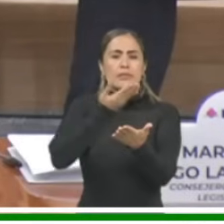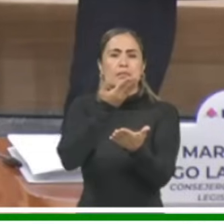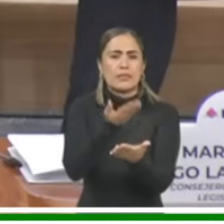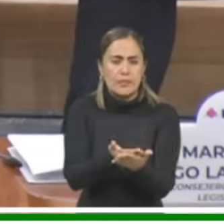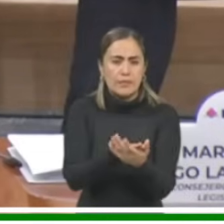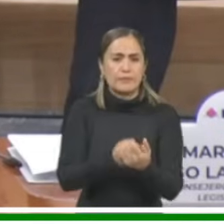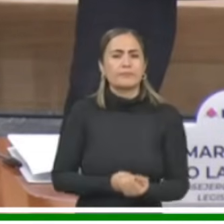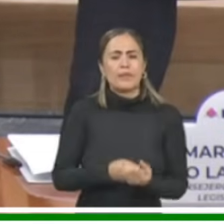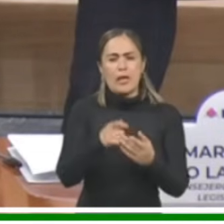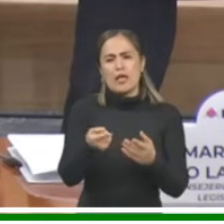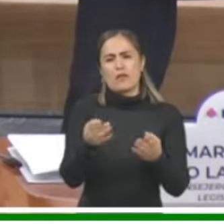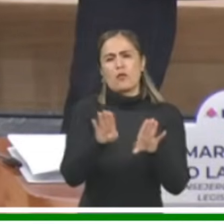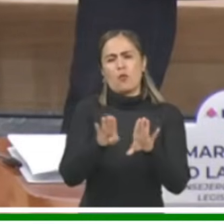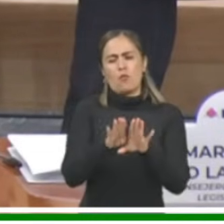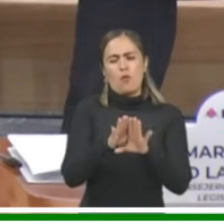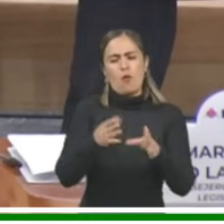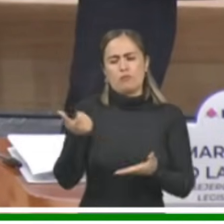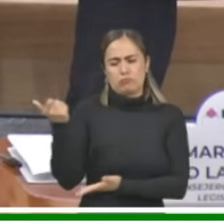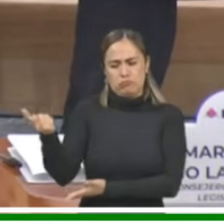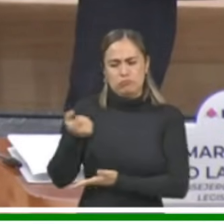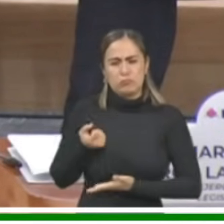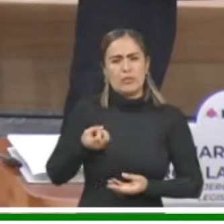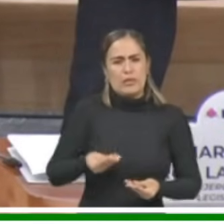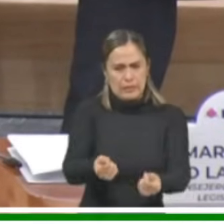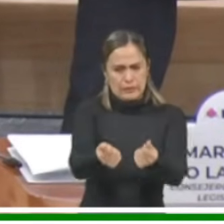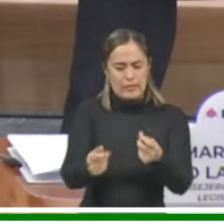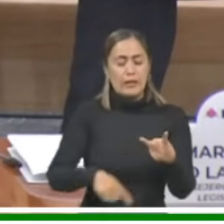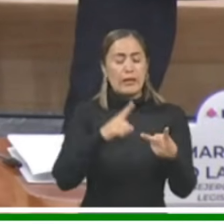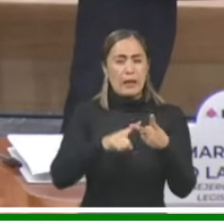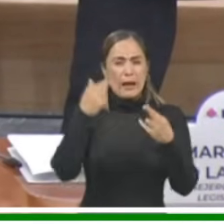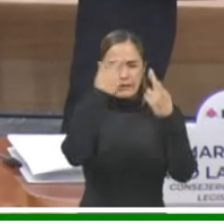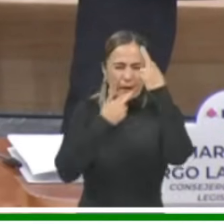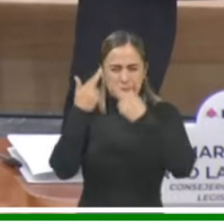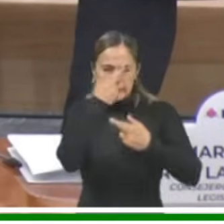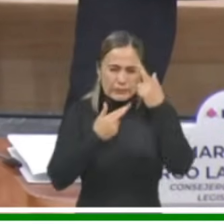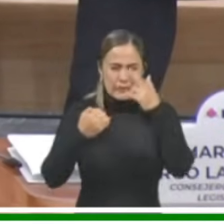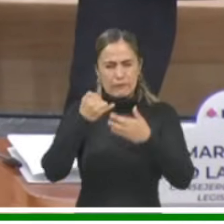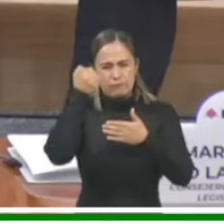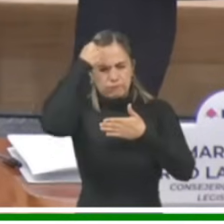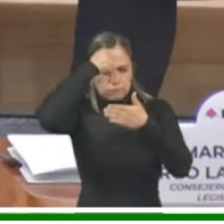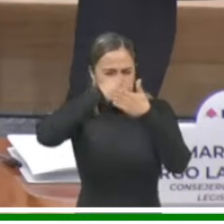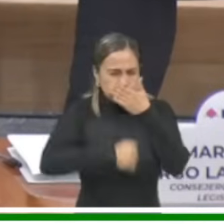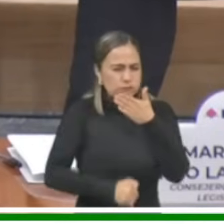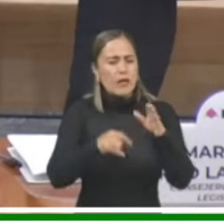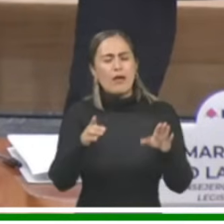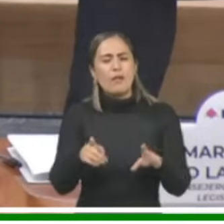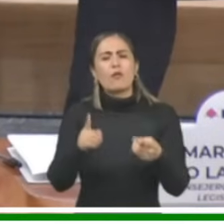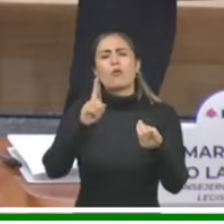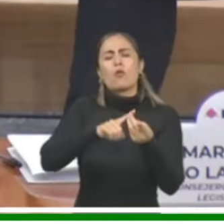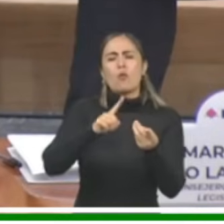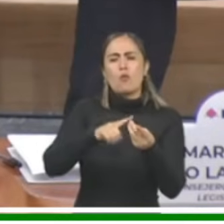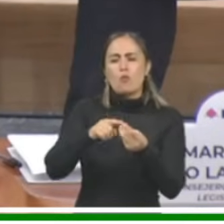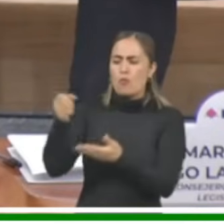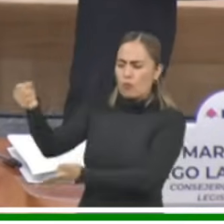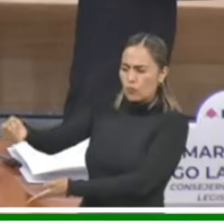origen y aplicación de los recursos económicos. Se deberá implementar una fiscalización especializada para vigilar el origen y uso